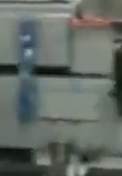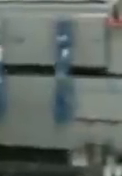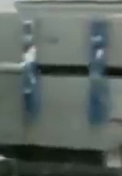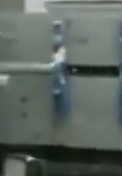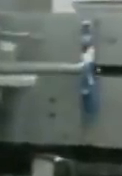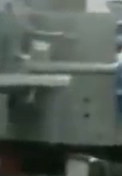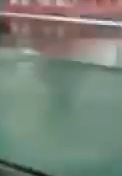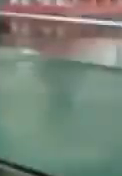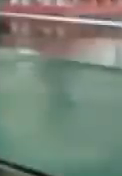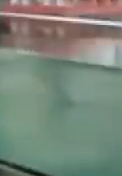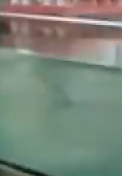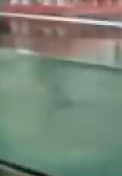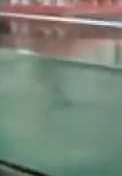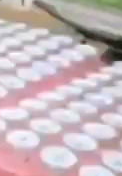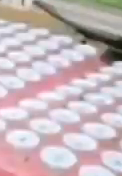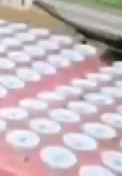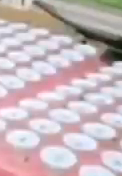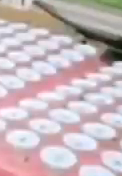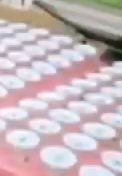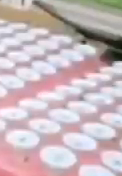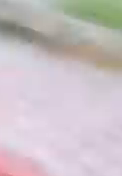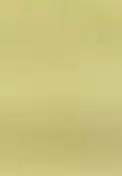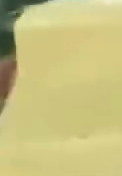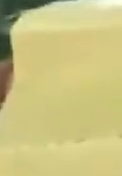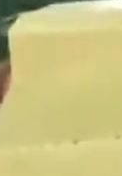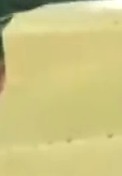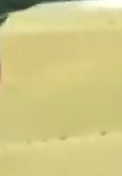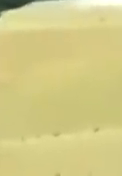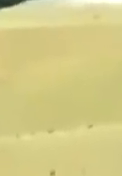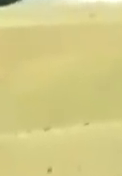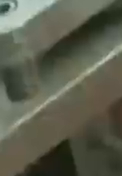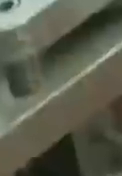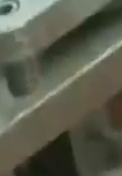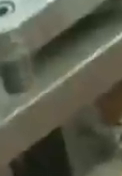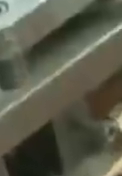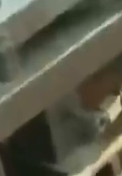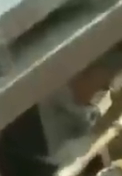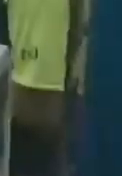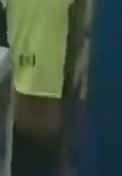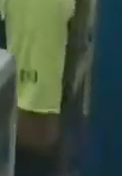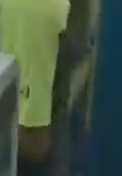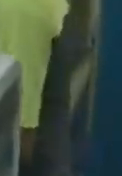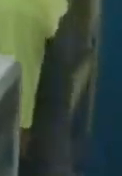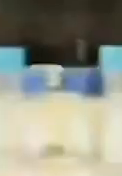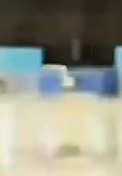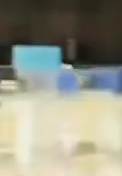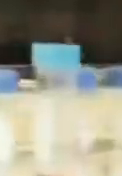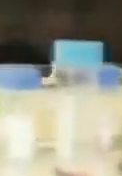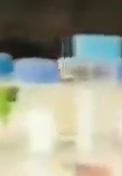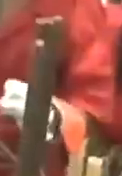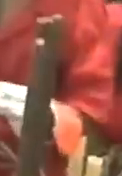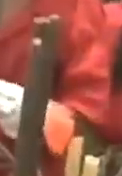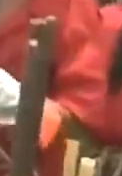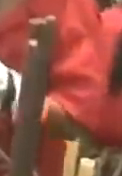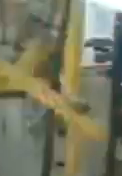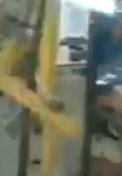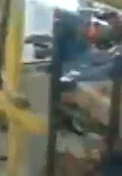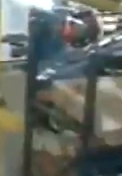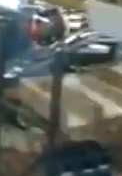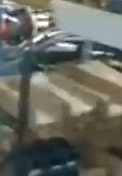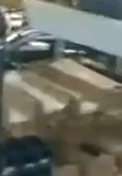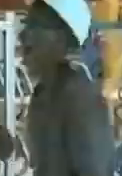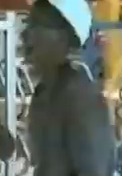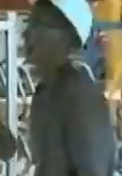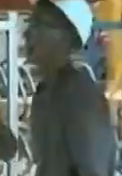y distribución de bienes y servicios de la población. El poder debe estar en manos directas del